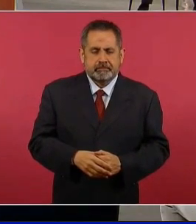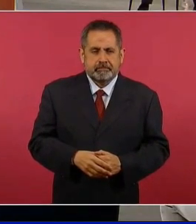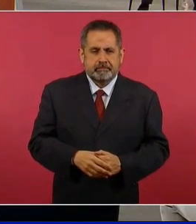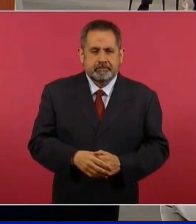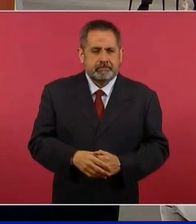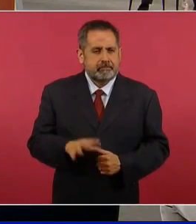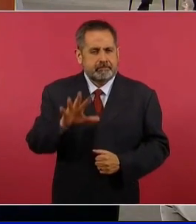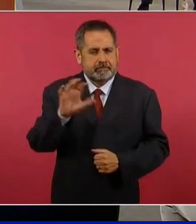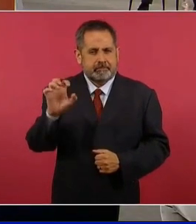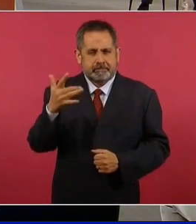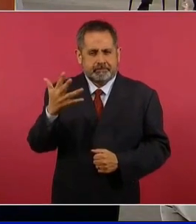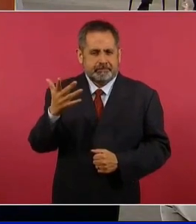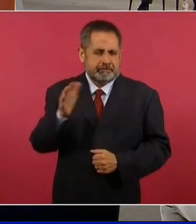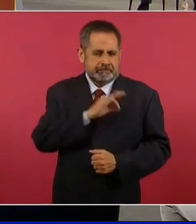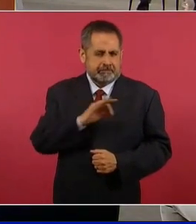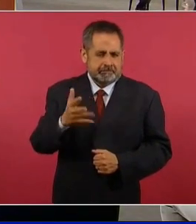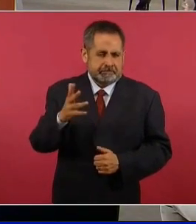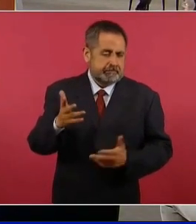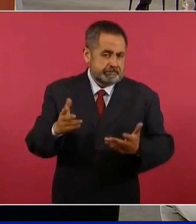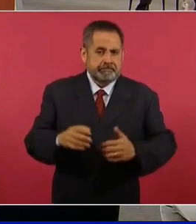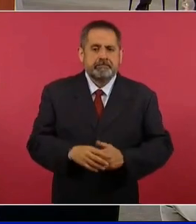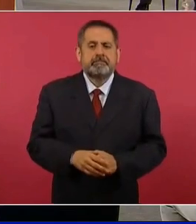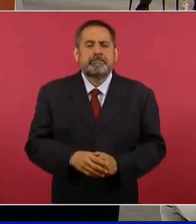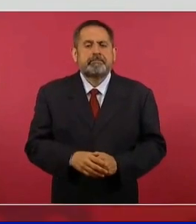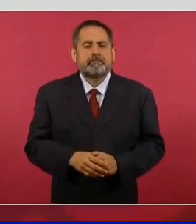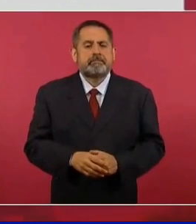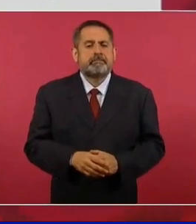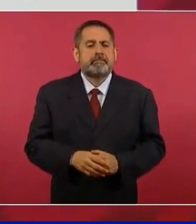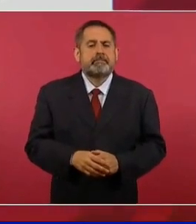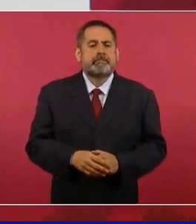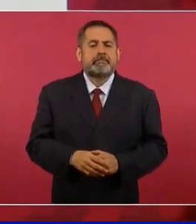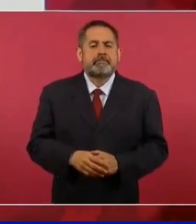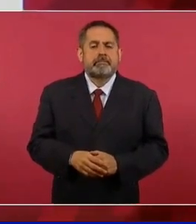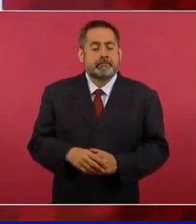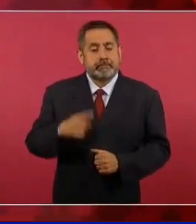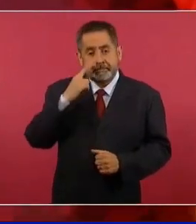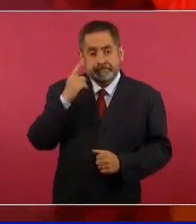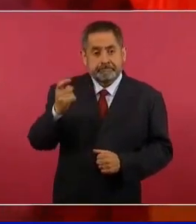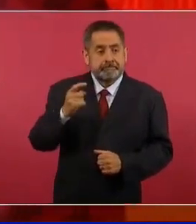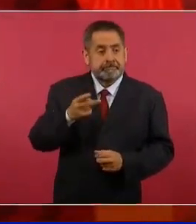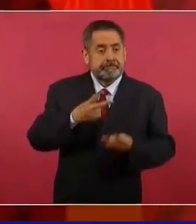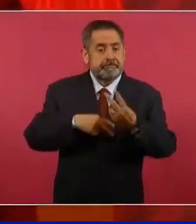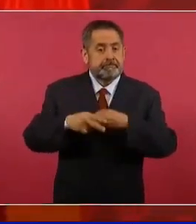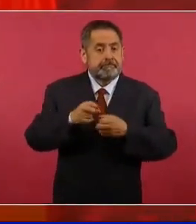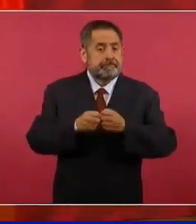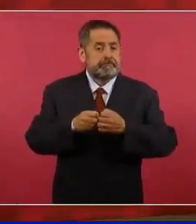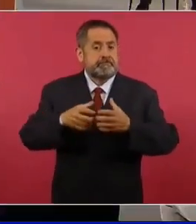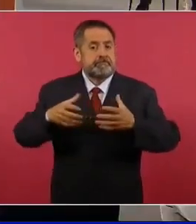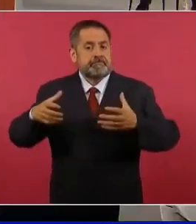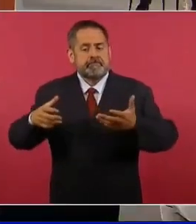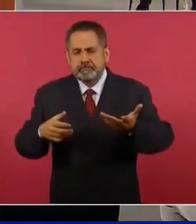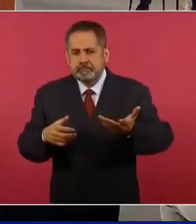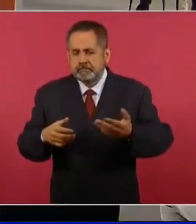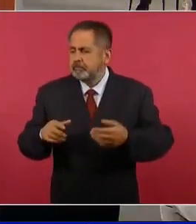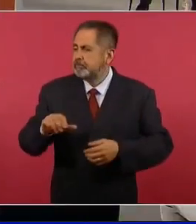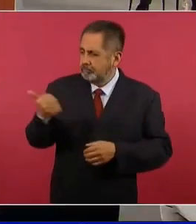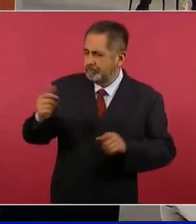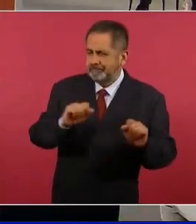20,614, 550 más o menos. Esto es lo que ha crecido. A ver, ¿por qué no